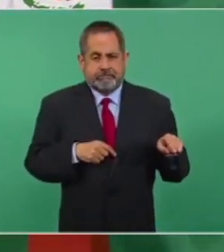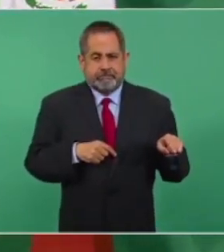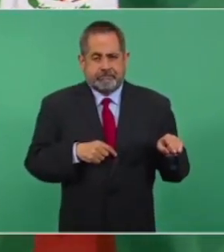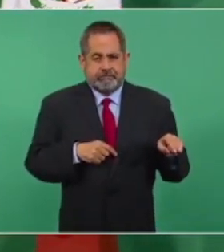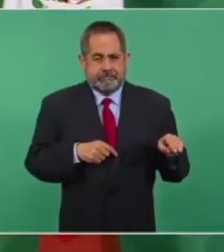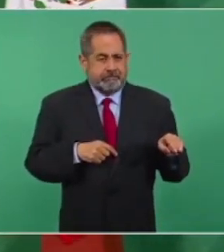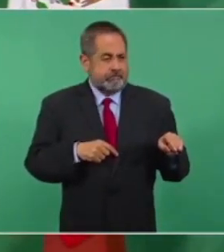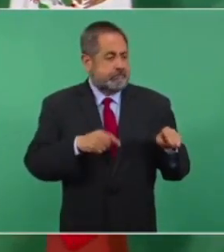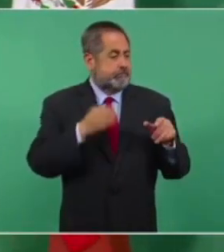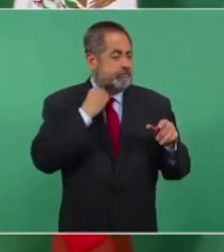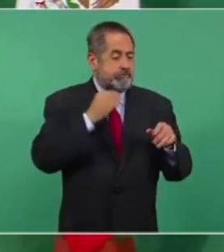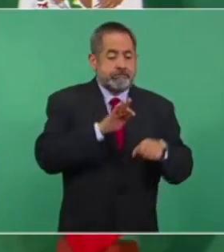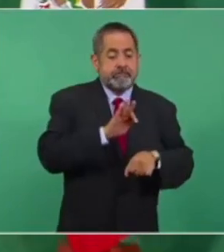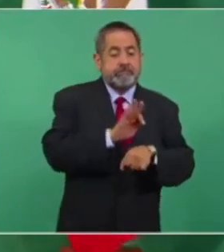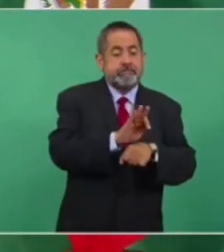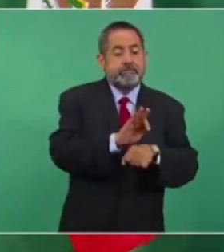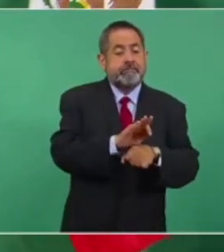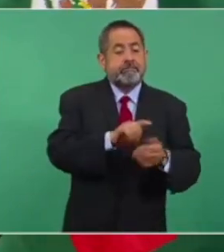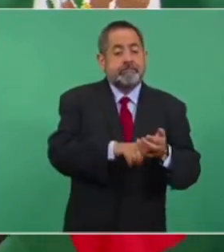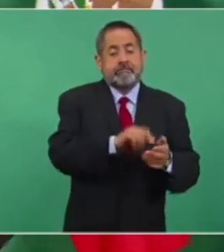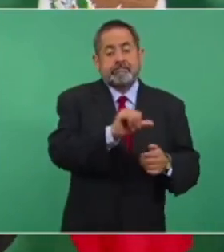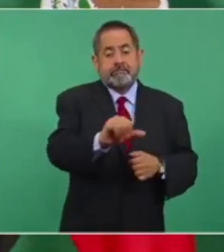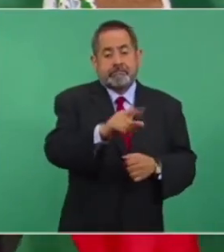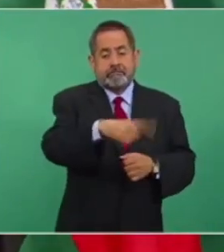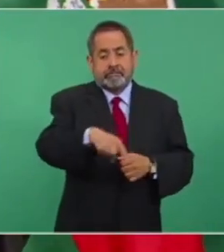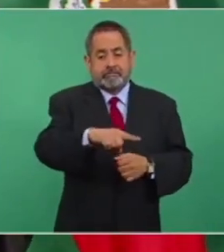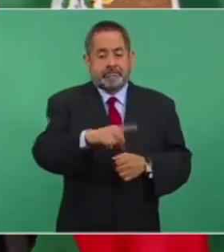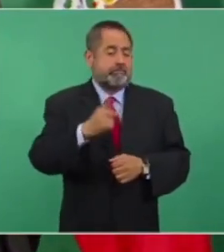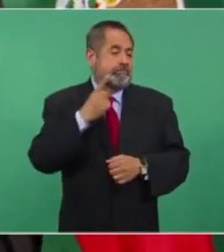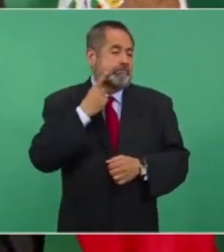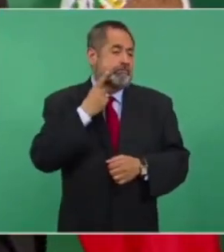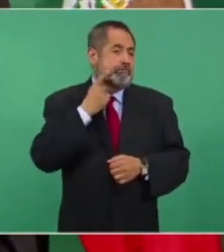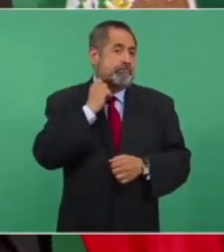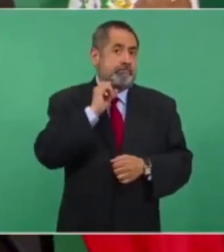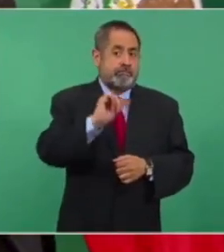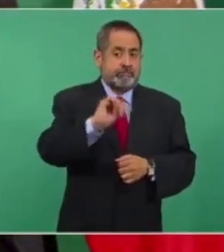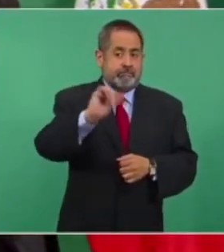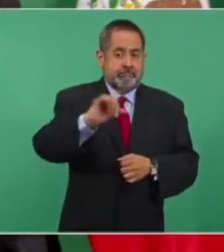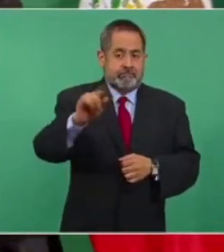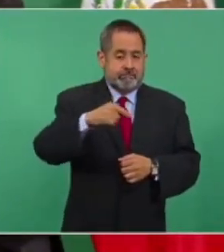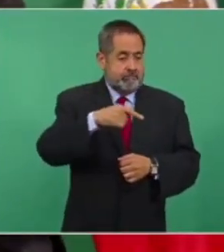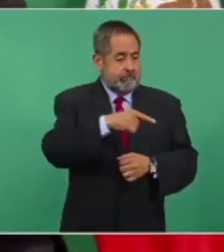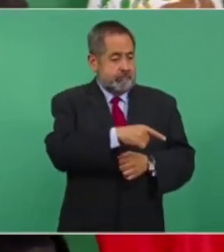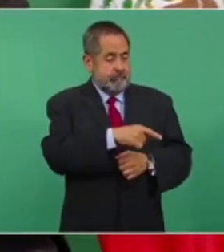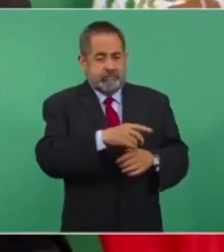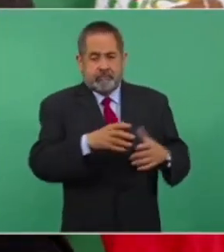de legisladores y de gente influyente,